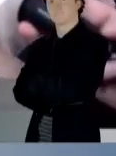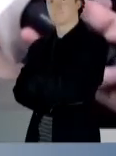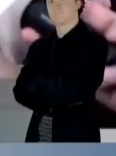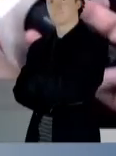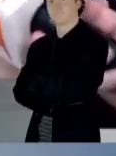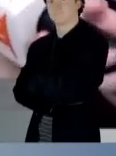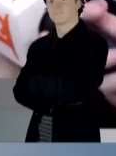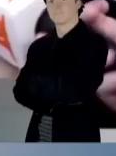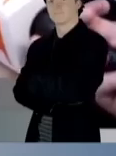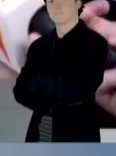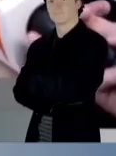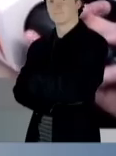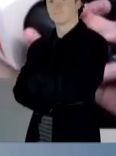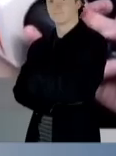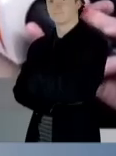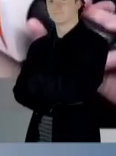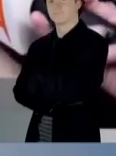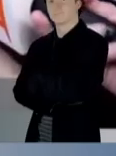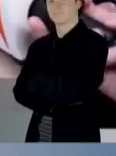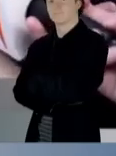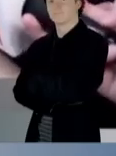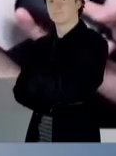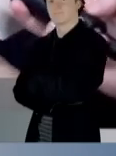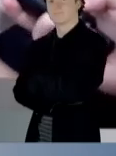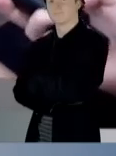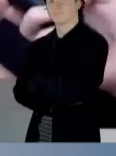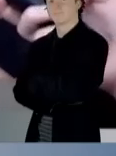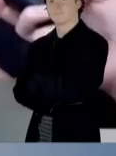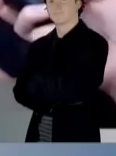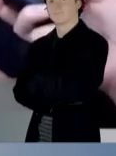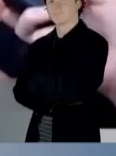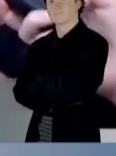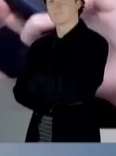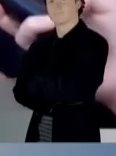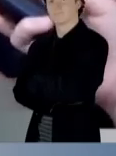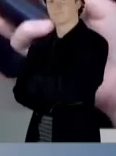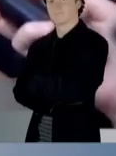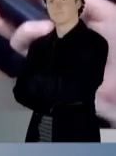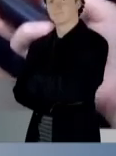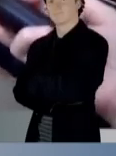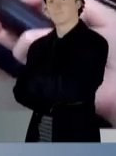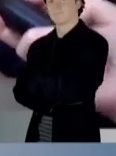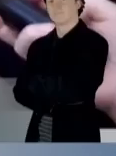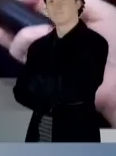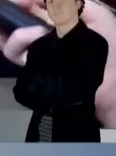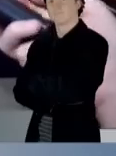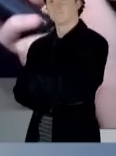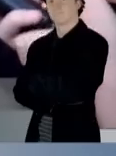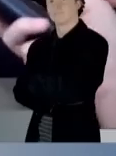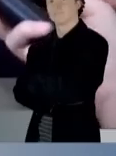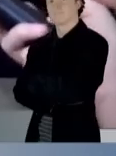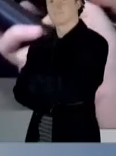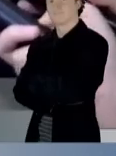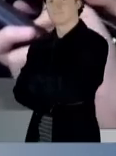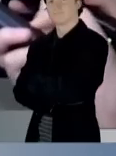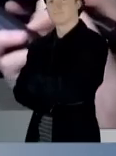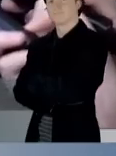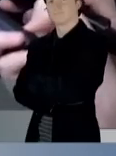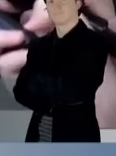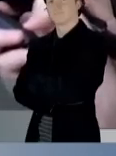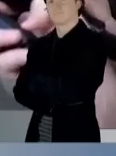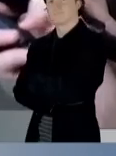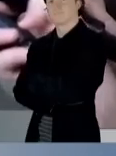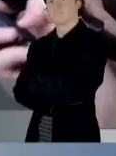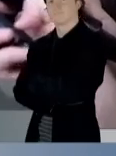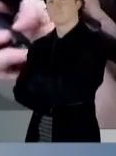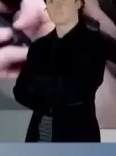alta que dirigía estaba presidida por Jorge Pizarro y la cámara de diputados que presidía en ese momento Alejandra